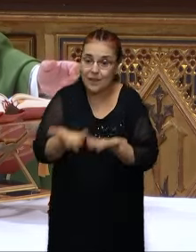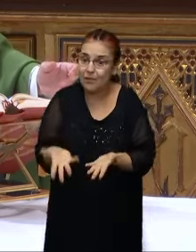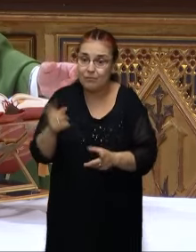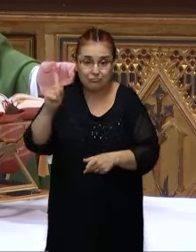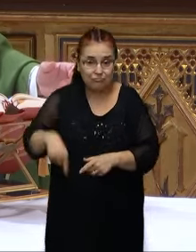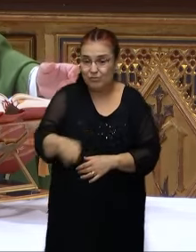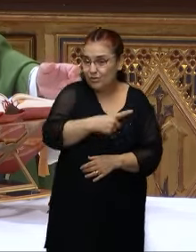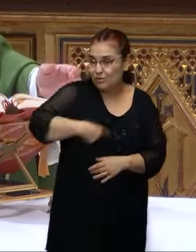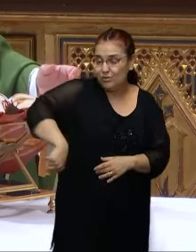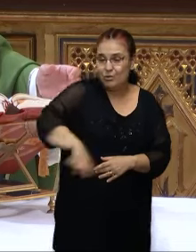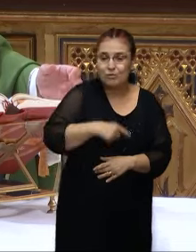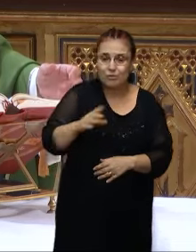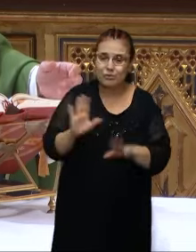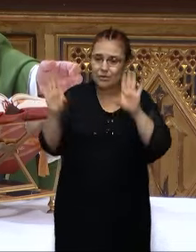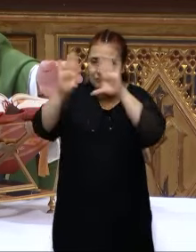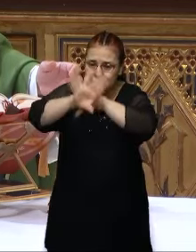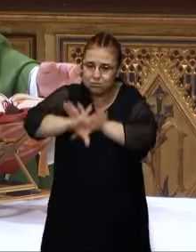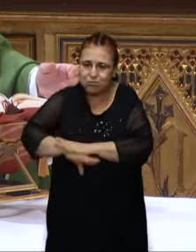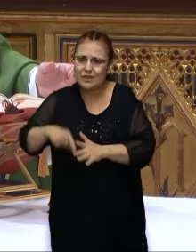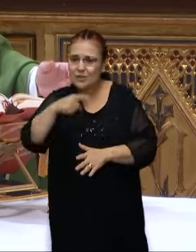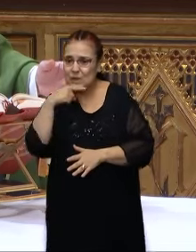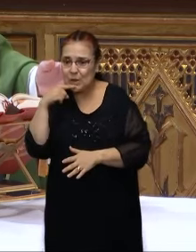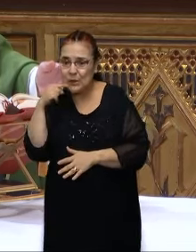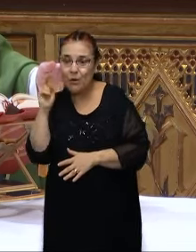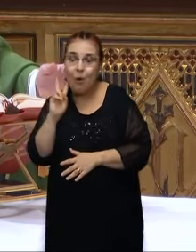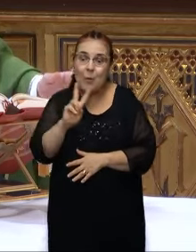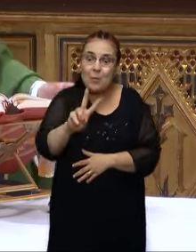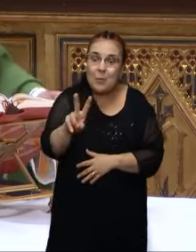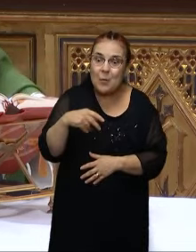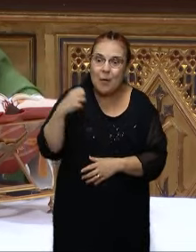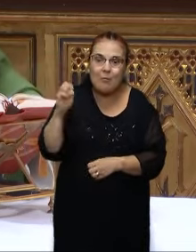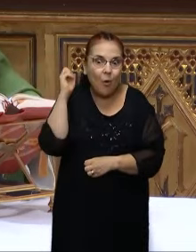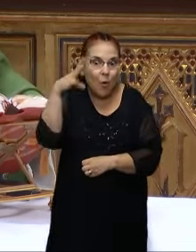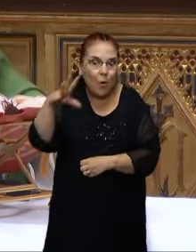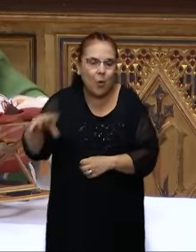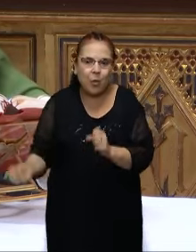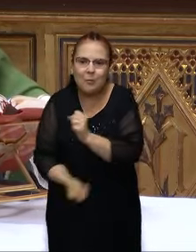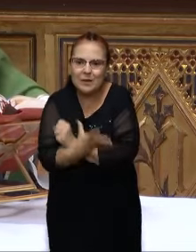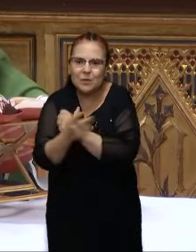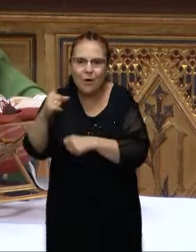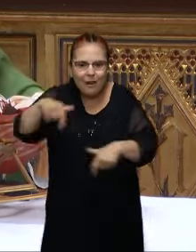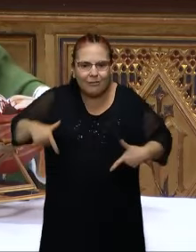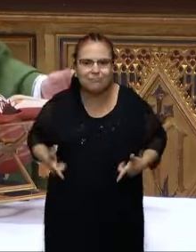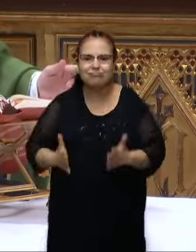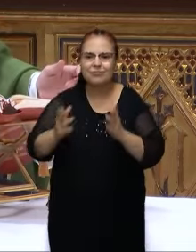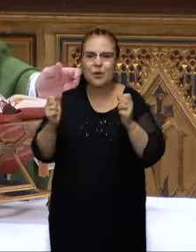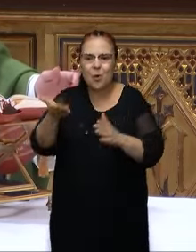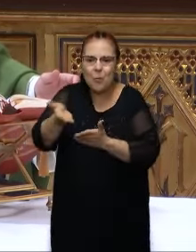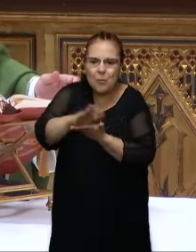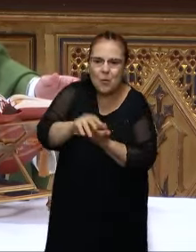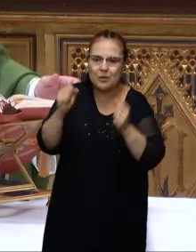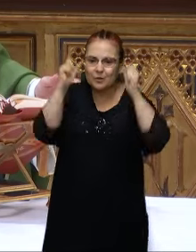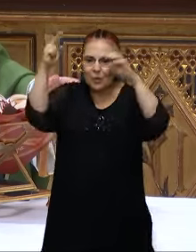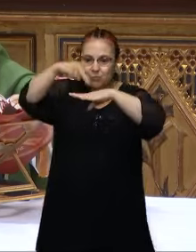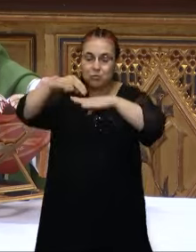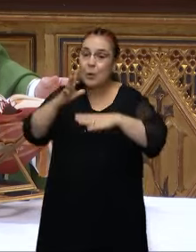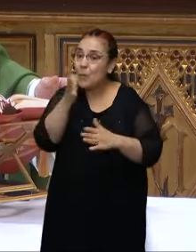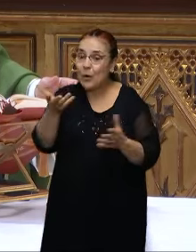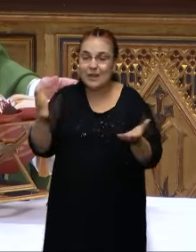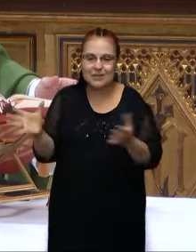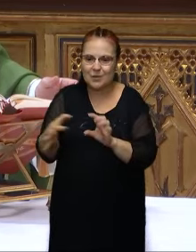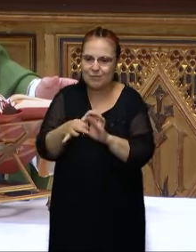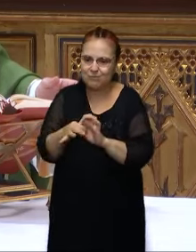vemos sumergidos en la noche del dolor, vislumbramos la luz pascual en tu Hijo muerto y resucitado. Por eso, unidos a los ángeles y